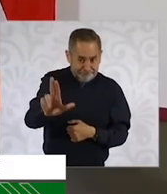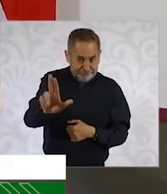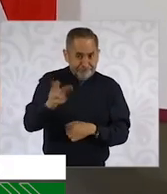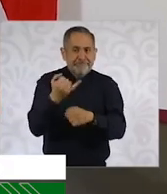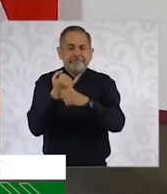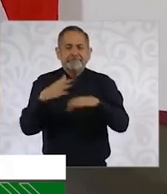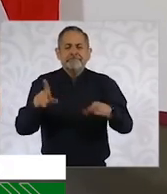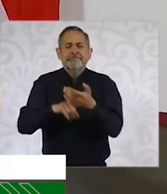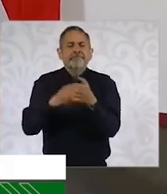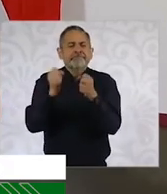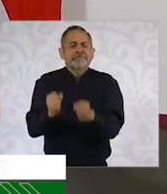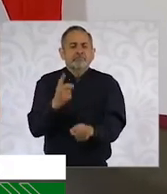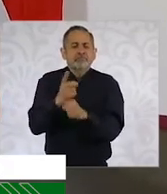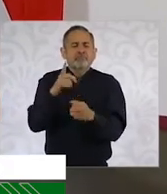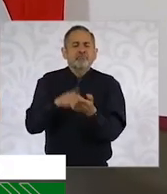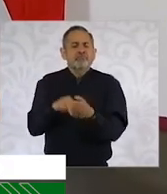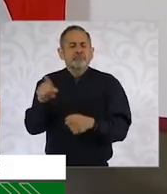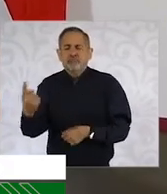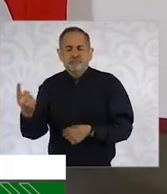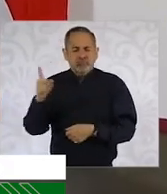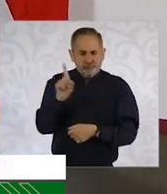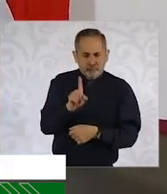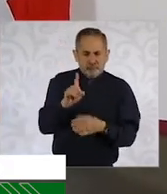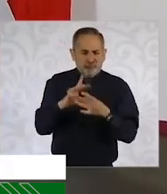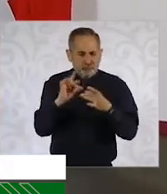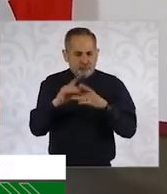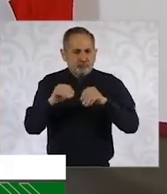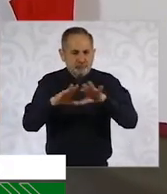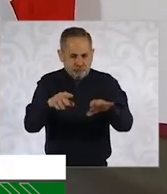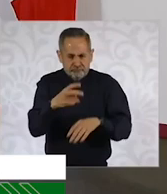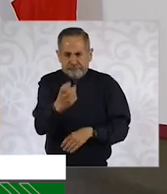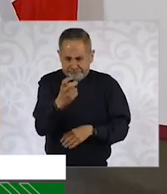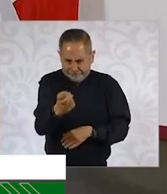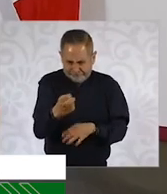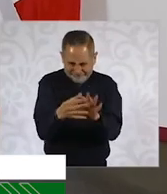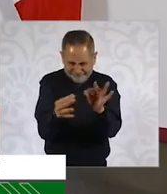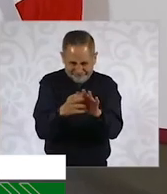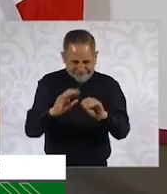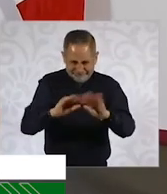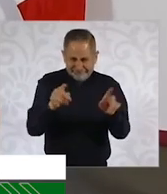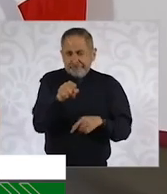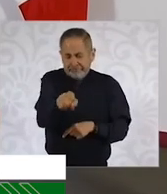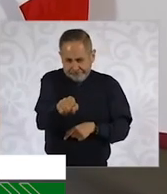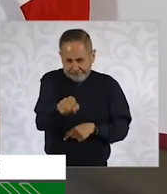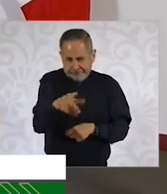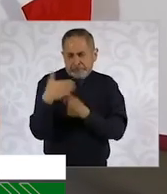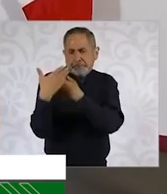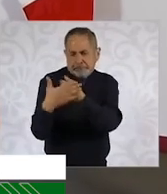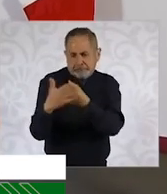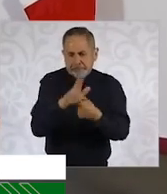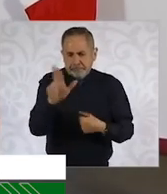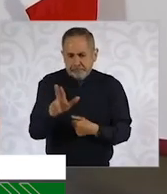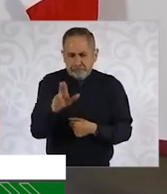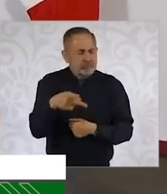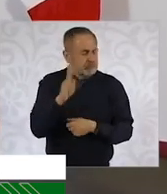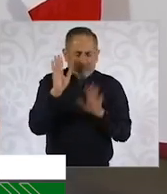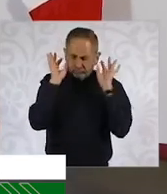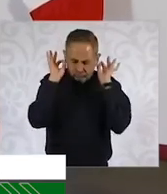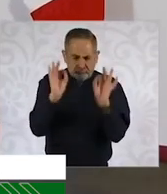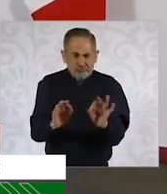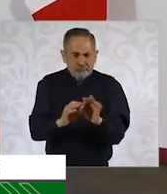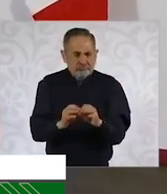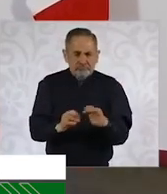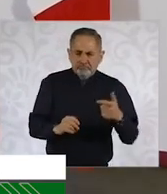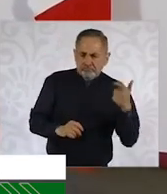Ahí se pueden dar detalles de este operativo y de otros operativos que ha habido. Pero fue un ataque y una